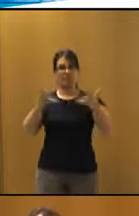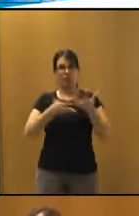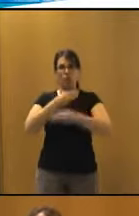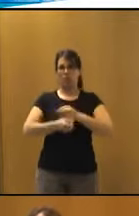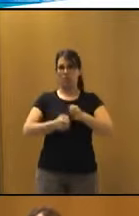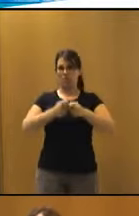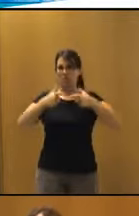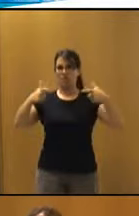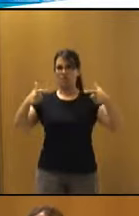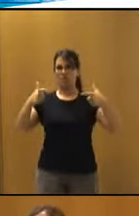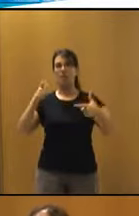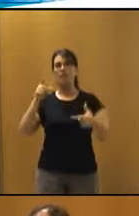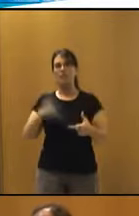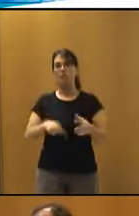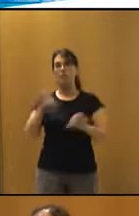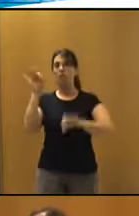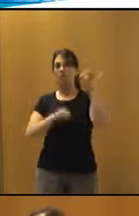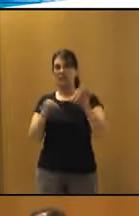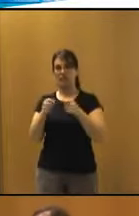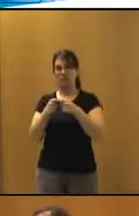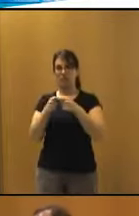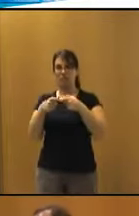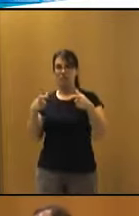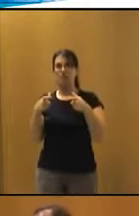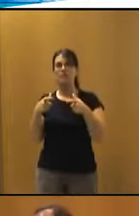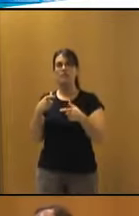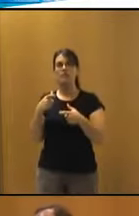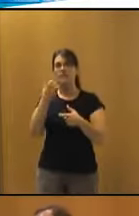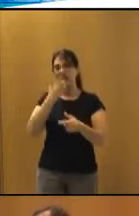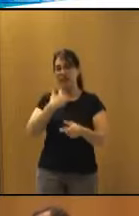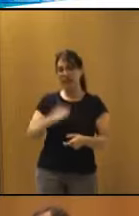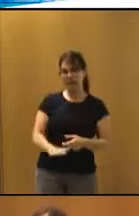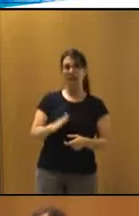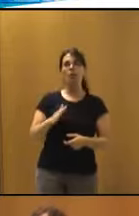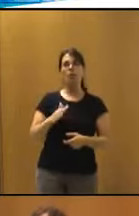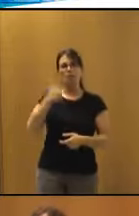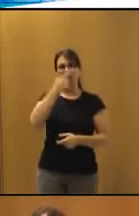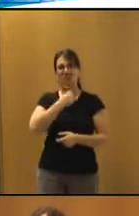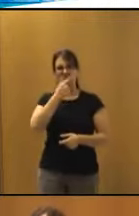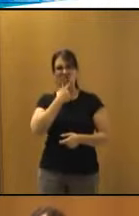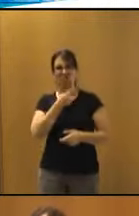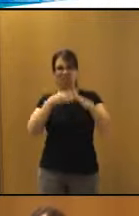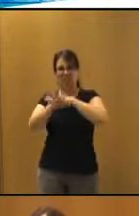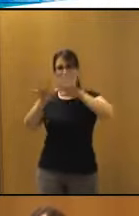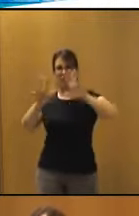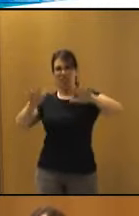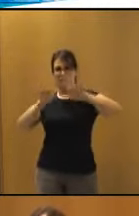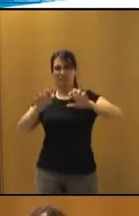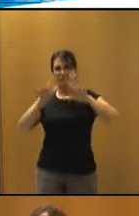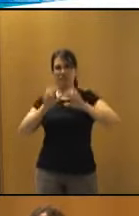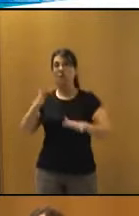El crecimiento, también porcentaje de crecimiento, veis que es más fácil crecer cuando uno es más chiquito, pero veis que el